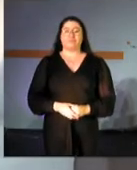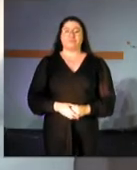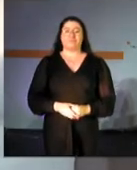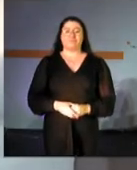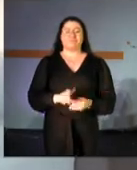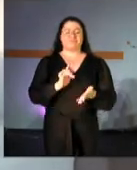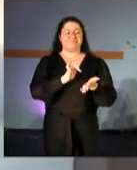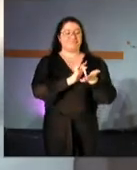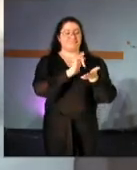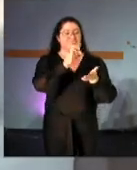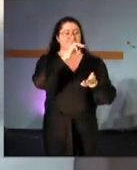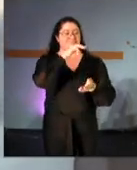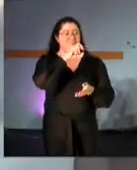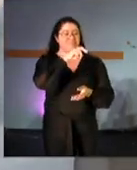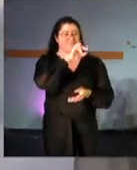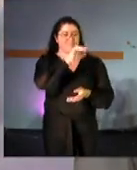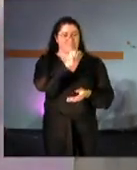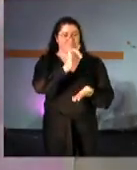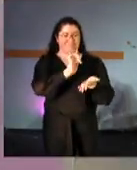Gracias, Mónica.